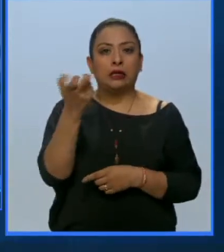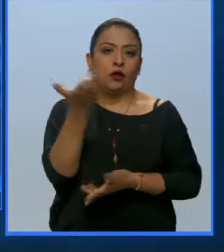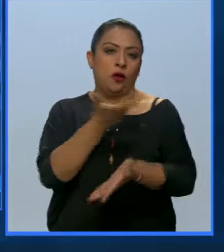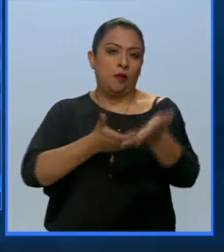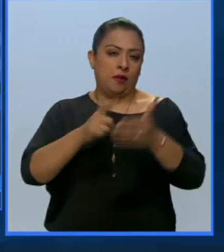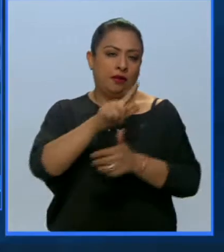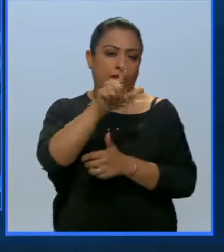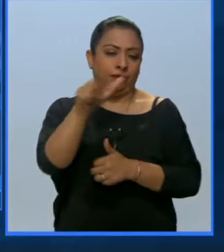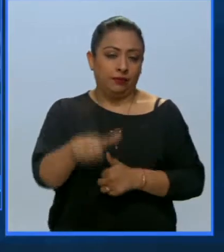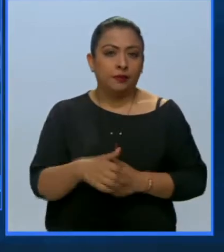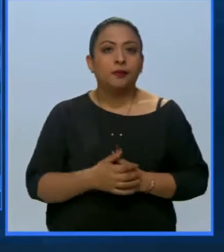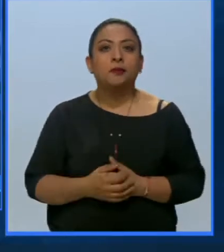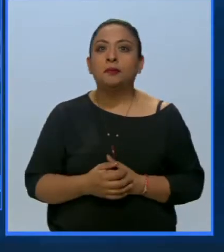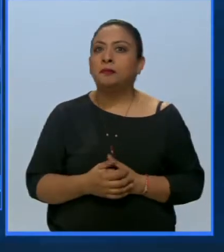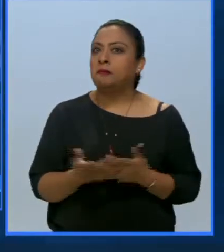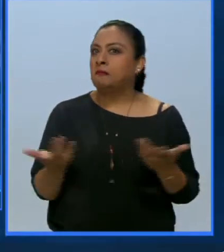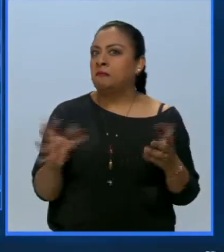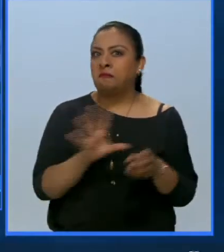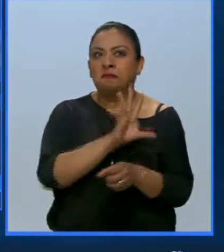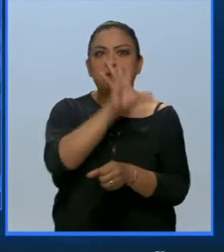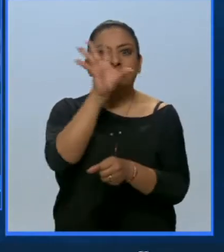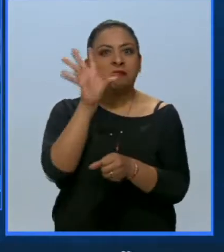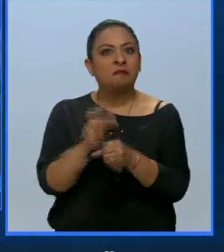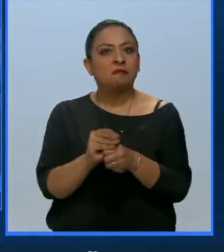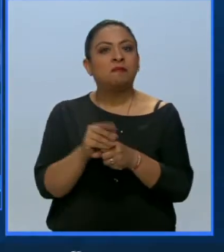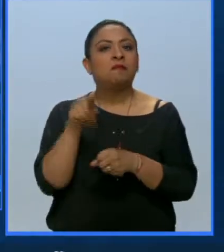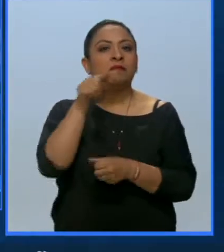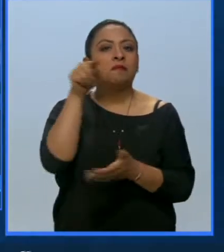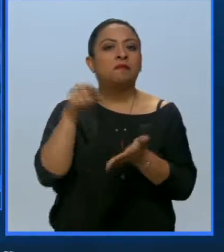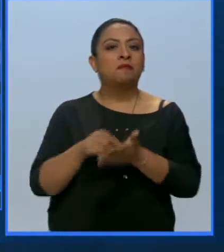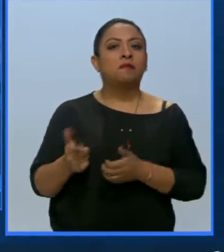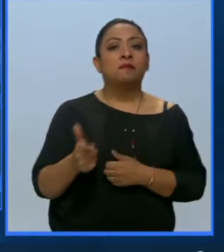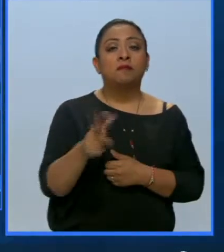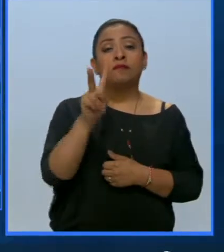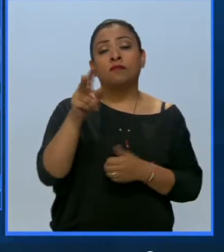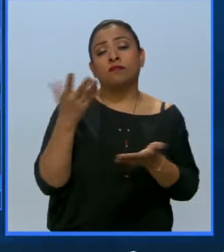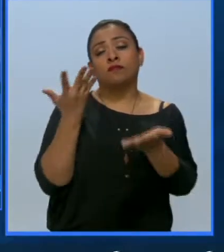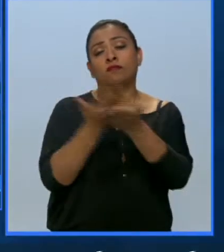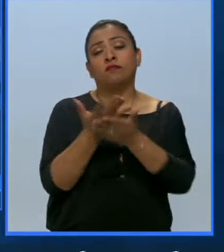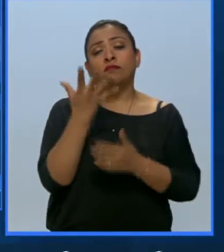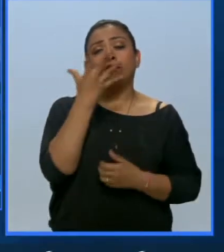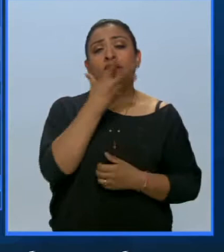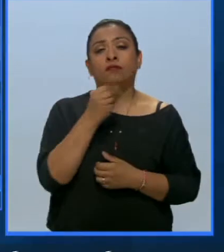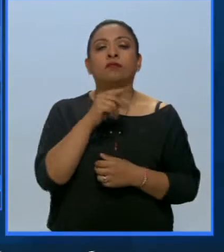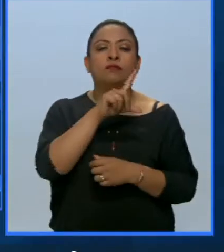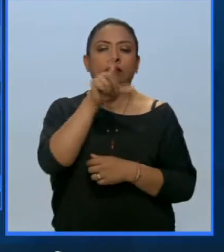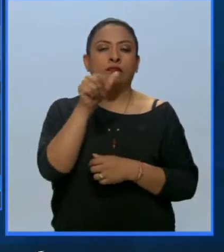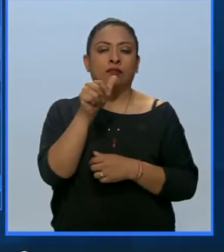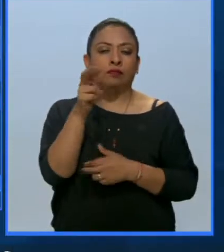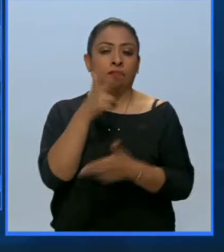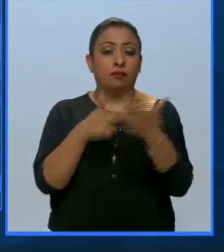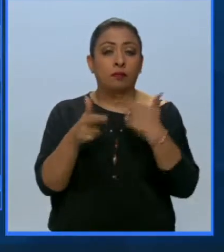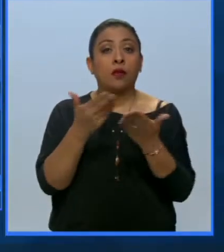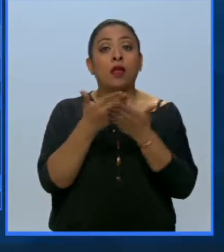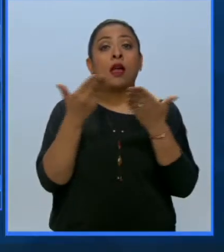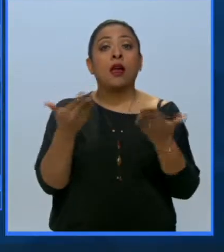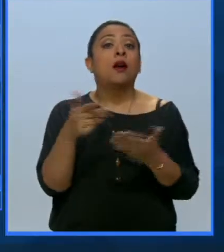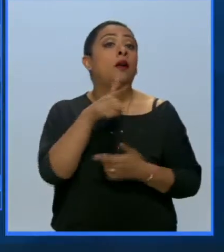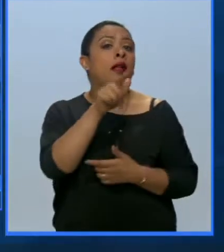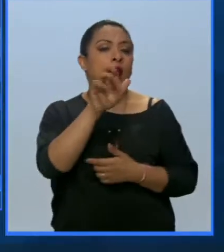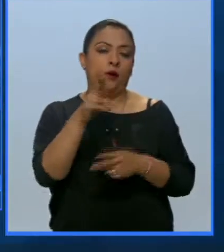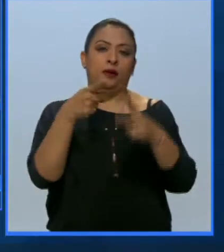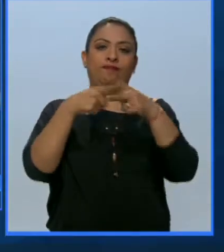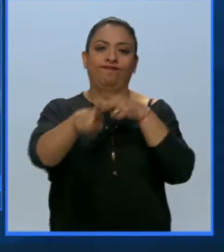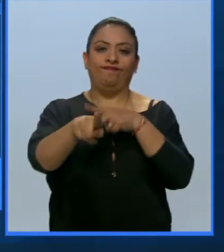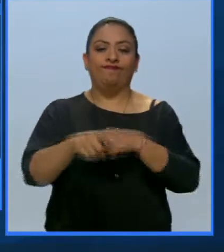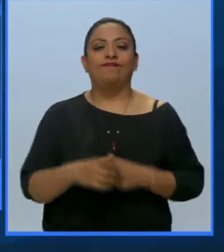más adelante. Bueno, completísima la cobertura desde Guanajuato. Una propuesta fascinante. Regresamos en un rato contigo, Weman. Y por lo pronto, Laura,